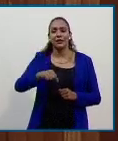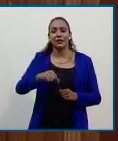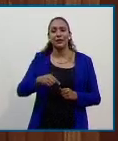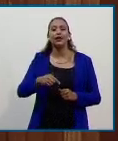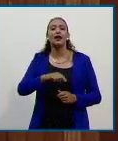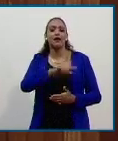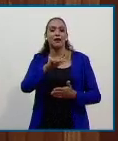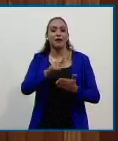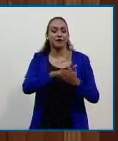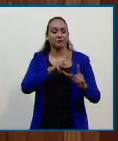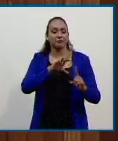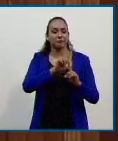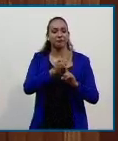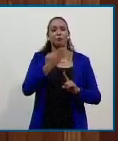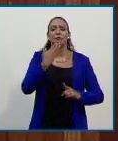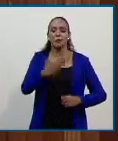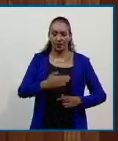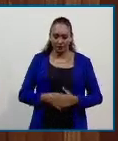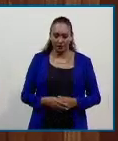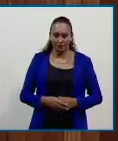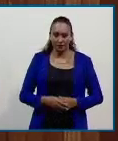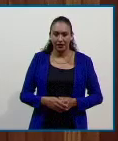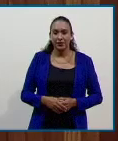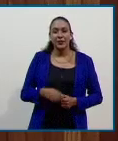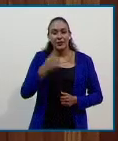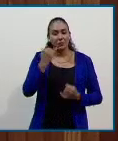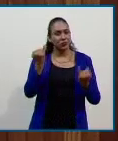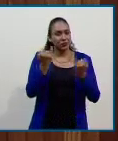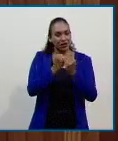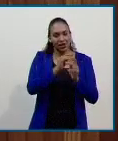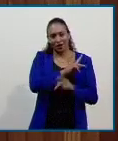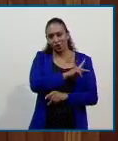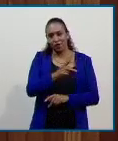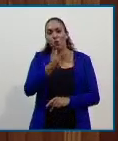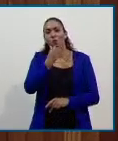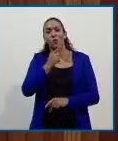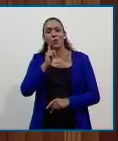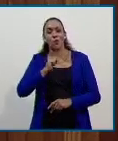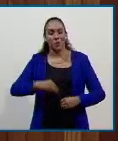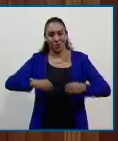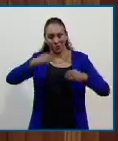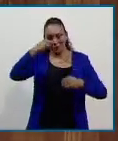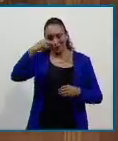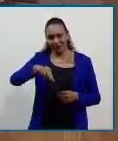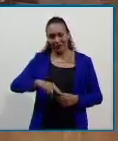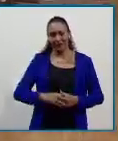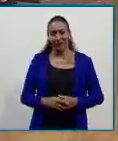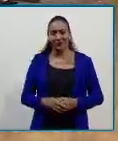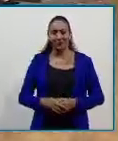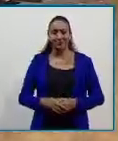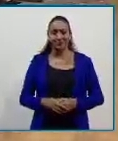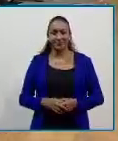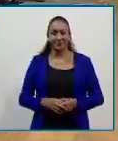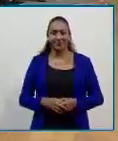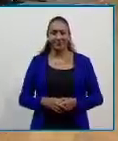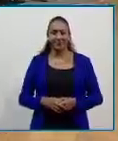de justicia, que sea igual para todas y para todos los mexicanos.